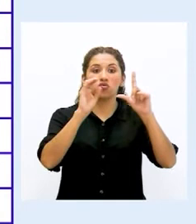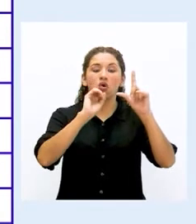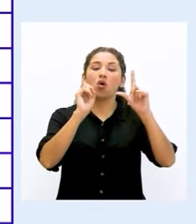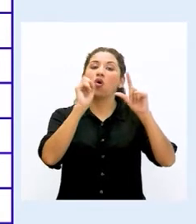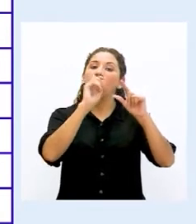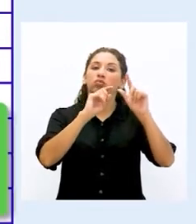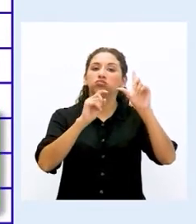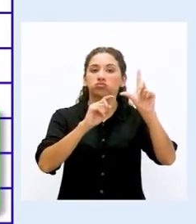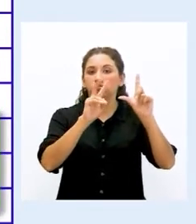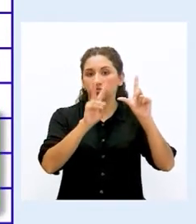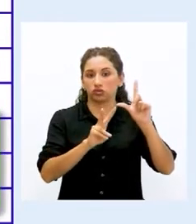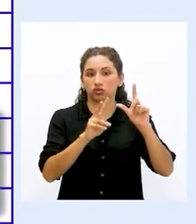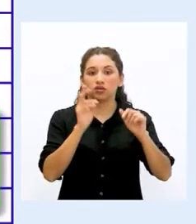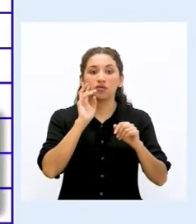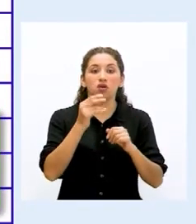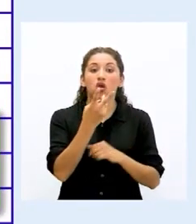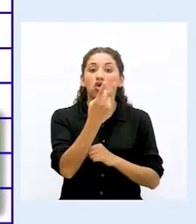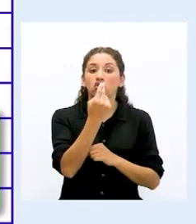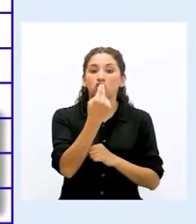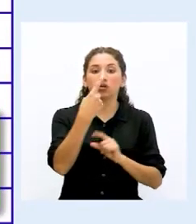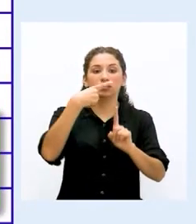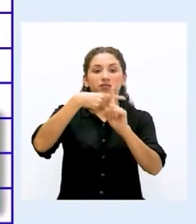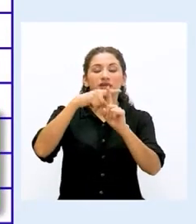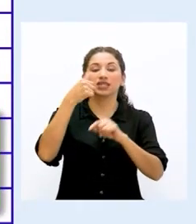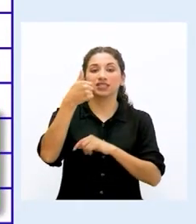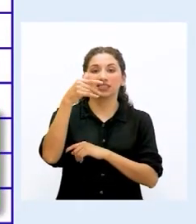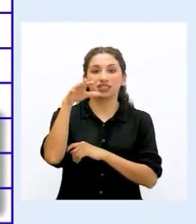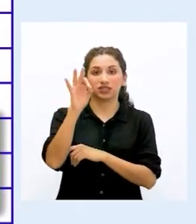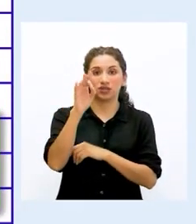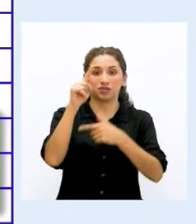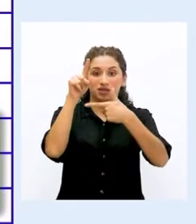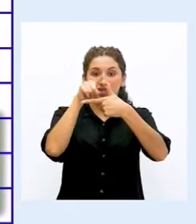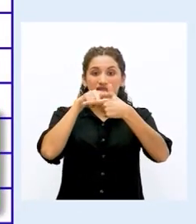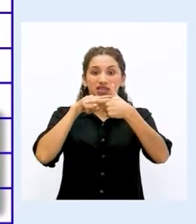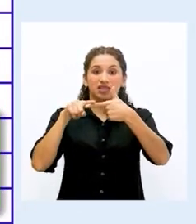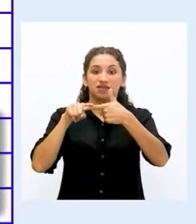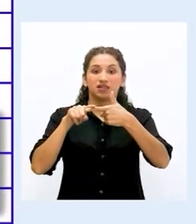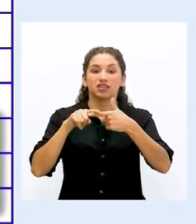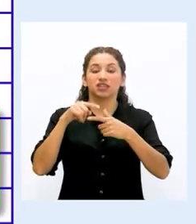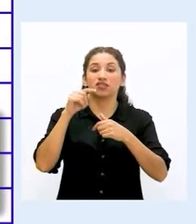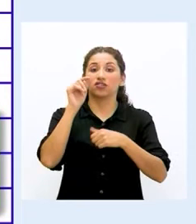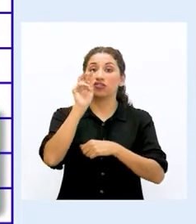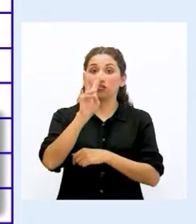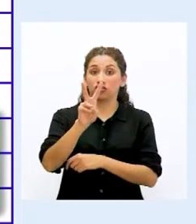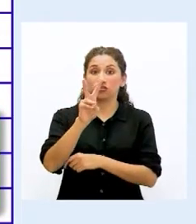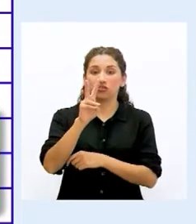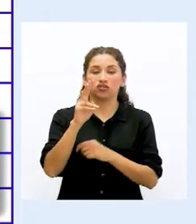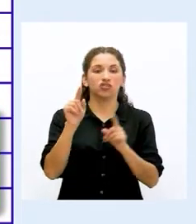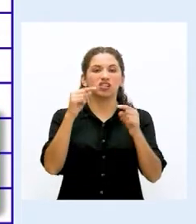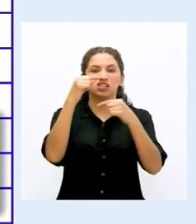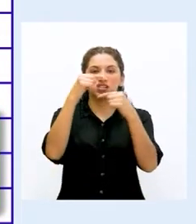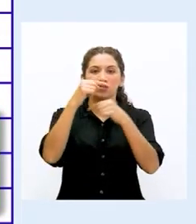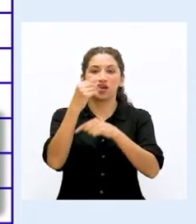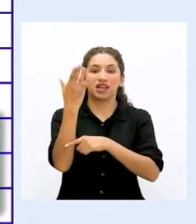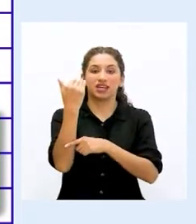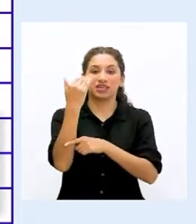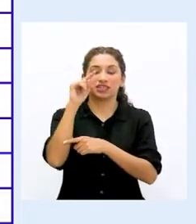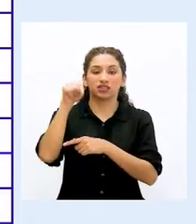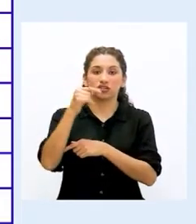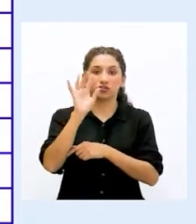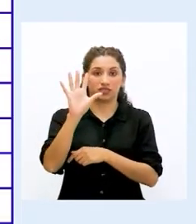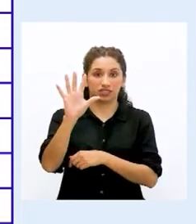intervalo. 12 más 19, todo dividido entre 2, es igual a 15,5.